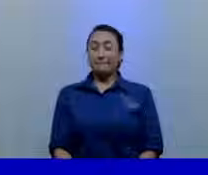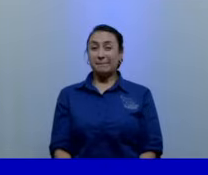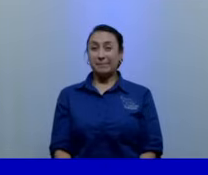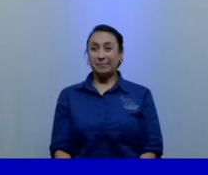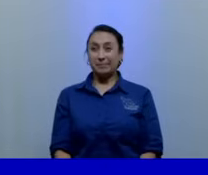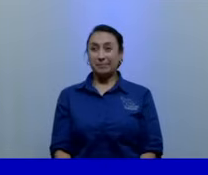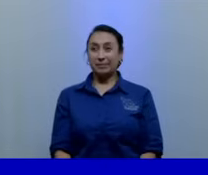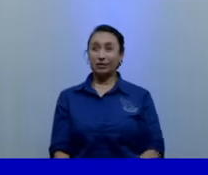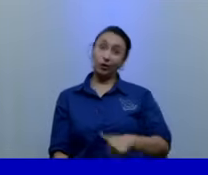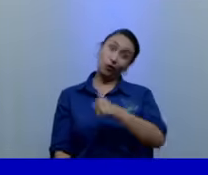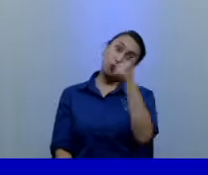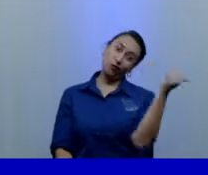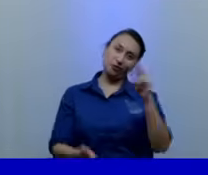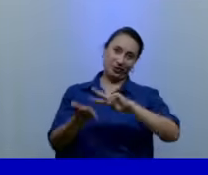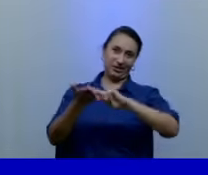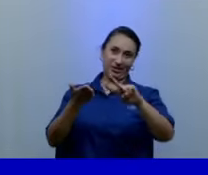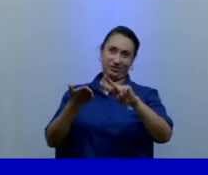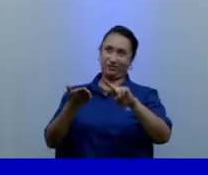Ah, mire,